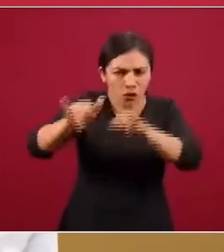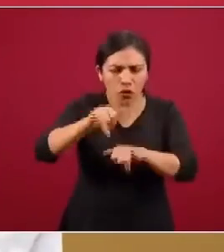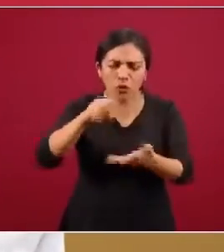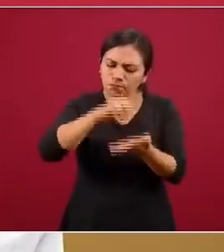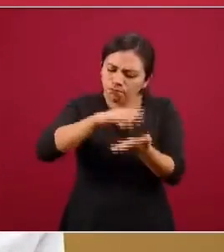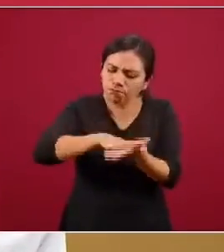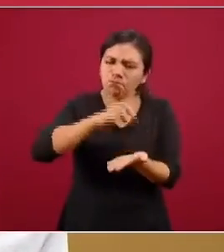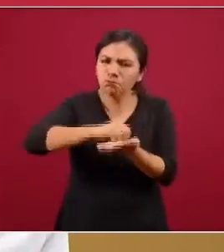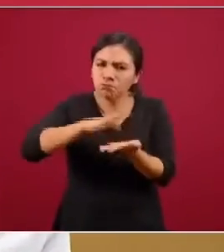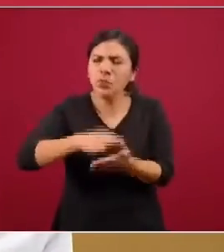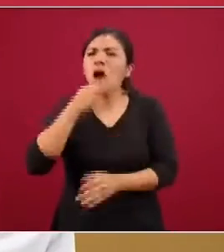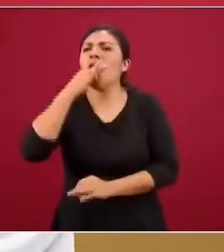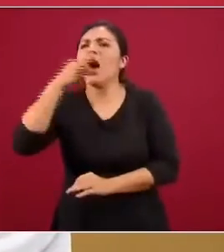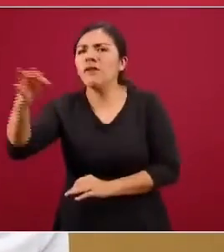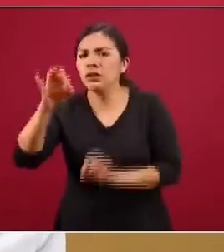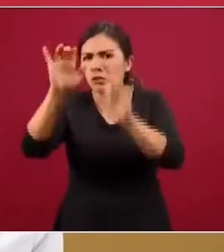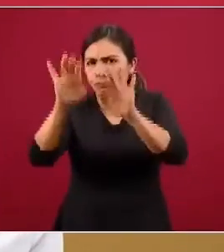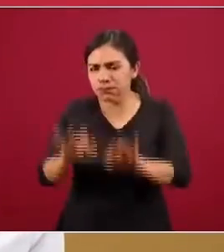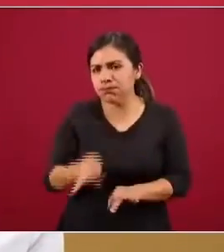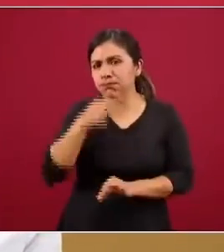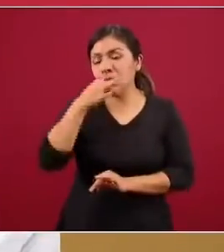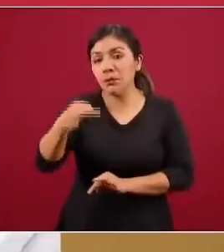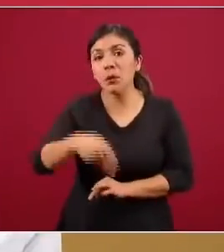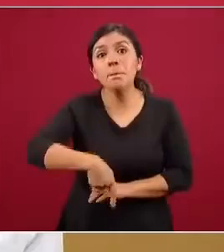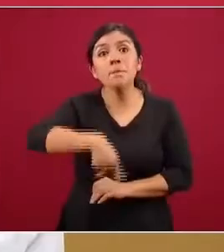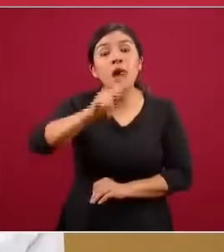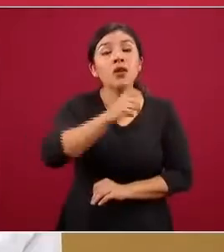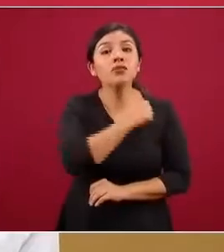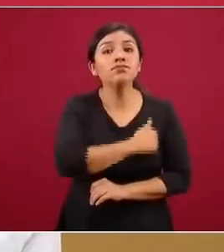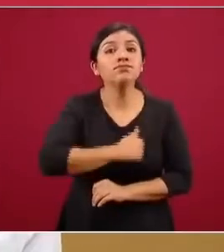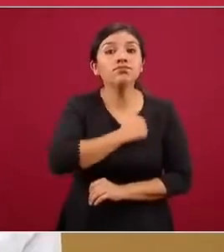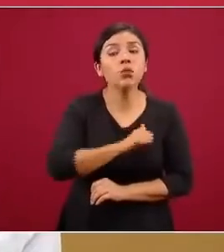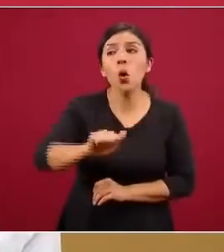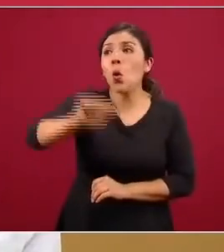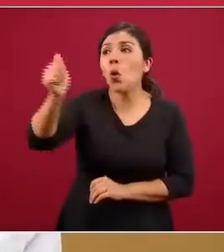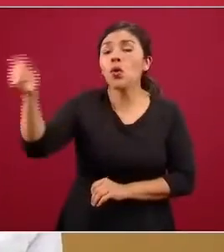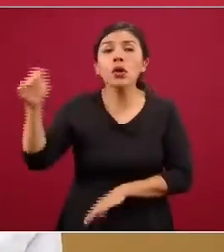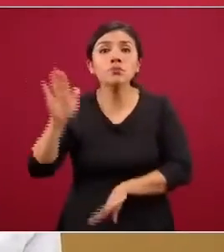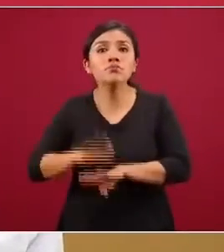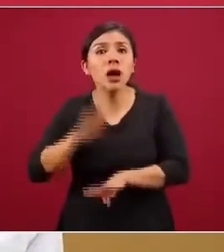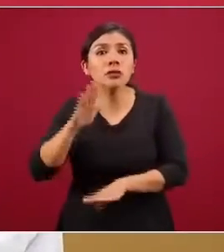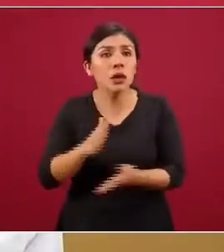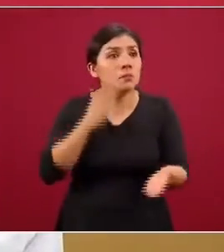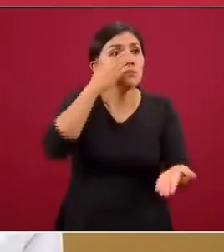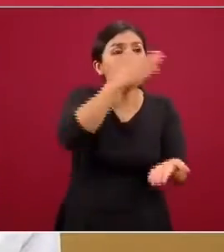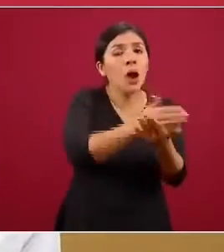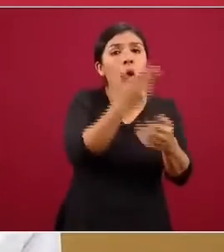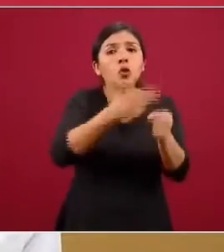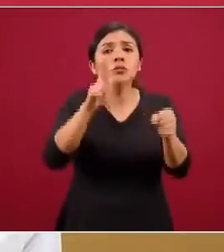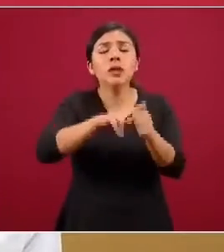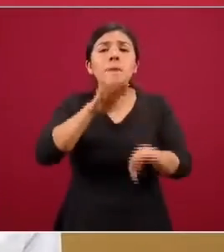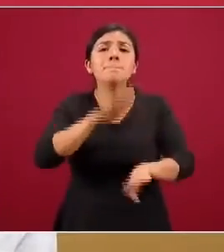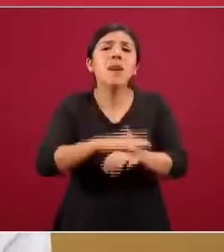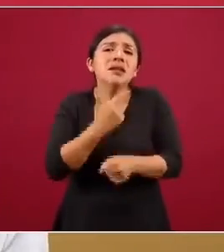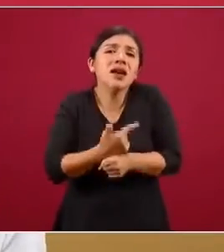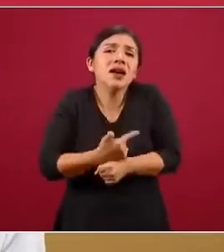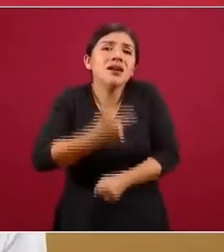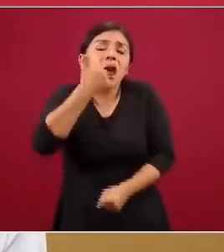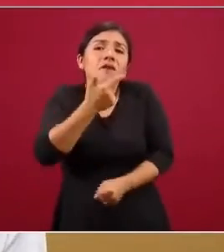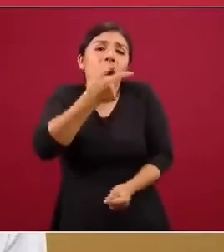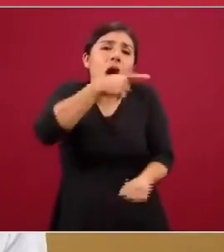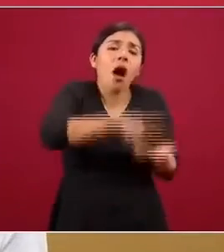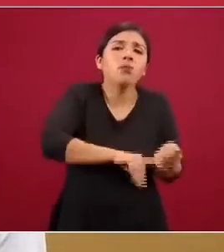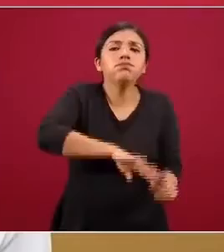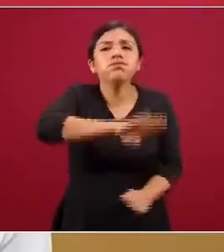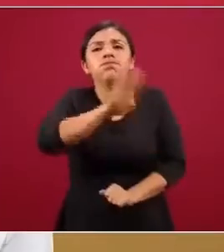registro, la notificación, pero desafortunadamente otras más llegan demasiado graves y